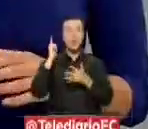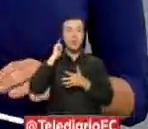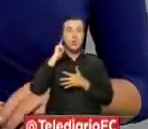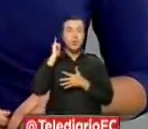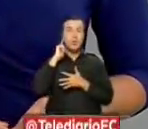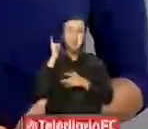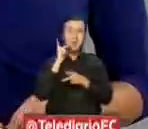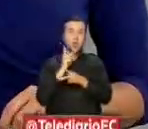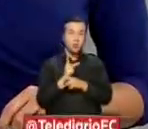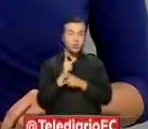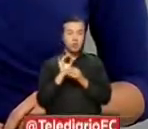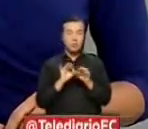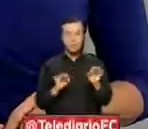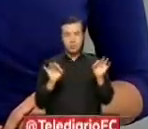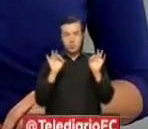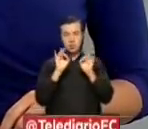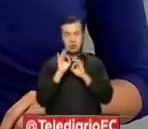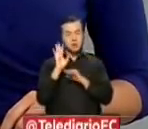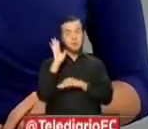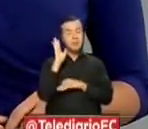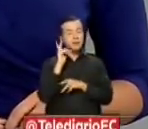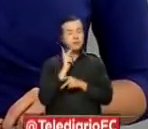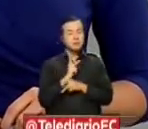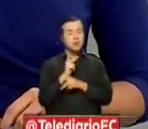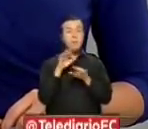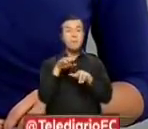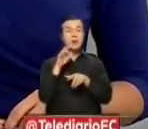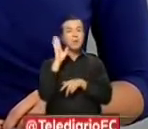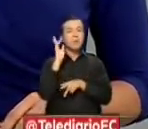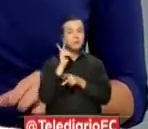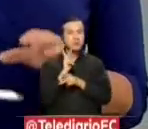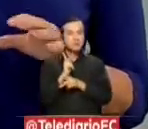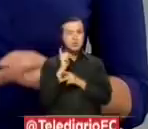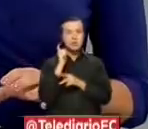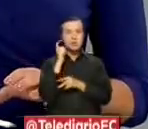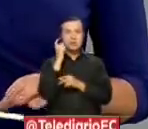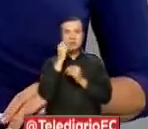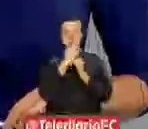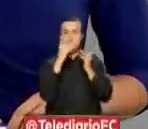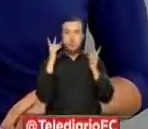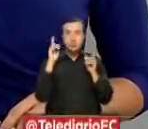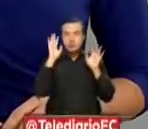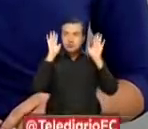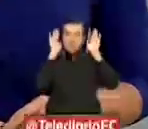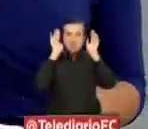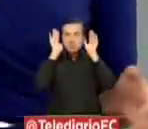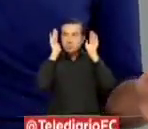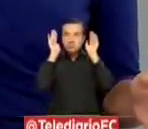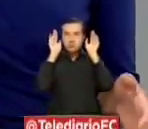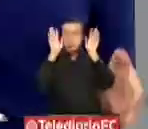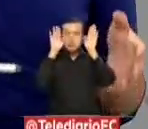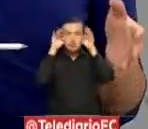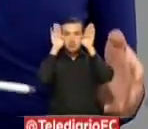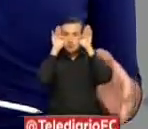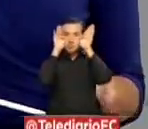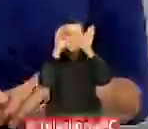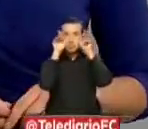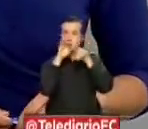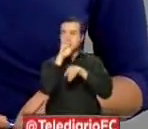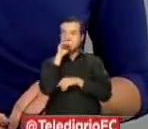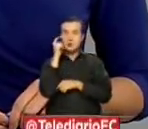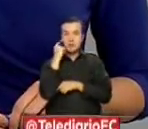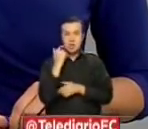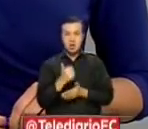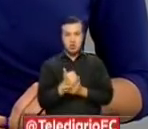decía Gaby, es uno de los órganos más importantes del perro. A este se le debe su extraordinaria capacidad auditiva, su respuesta y también su